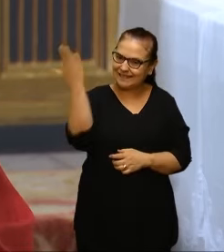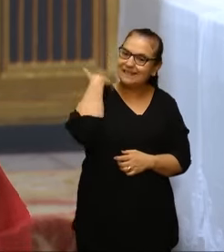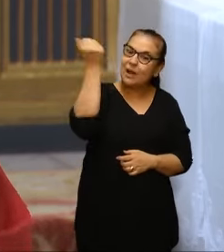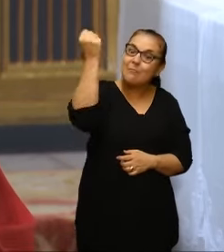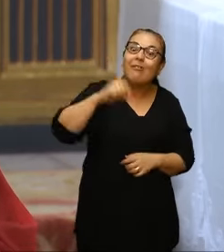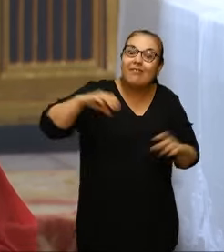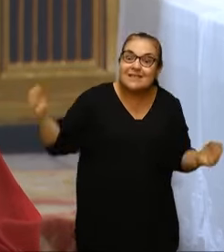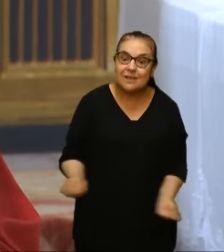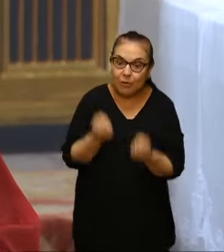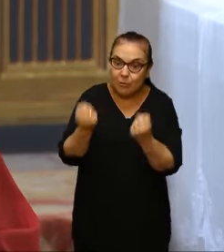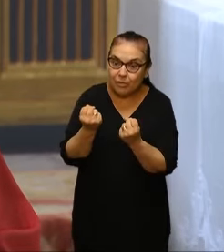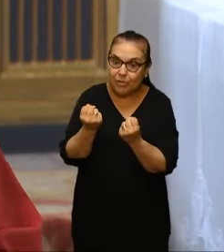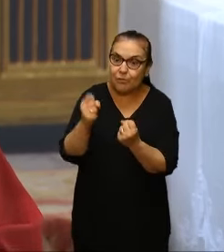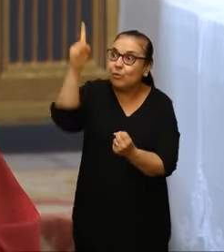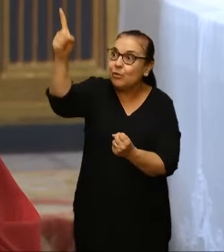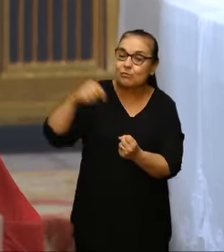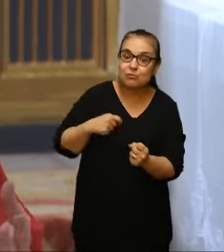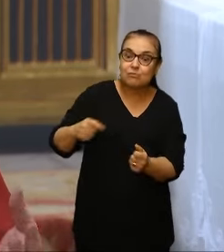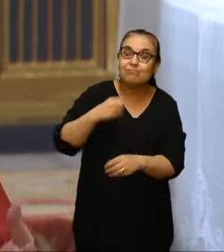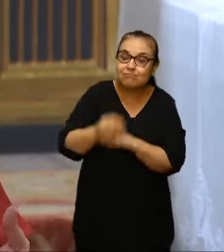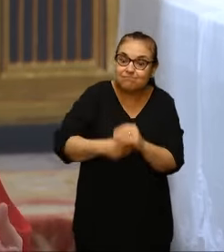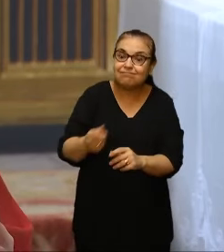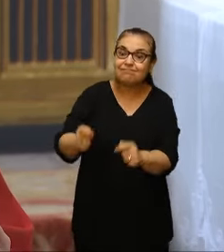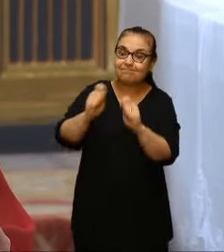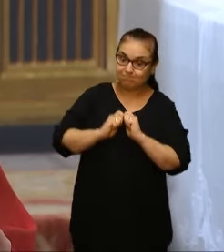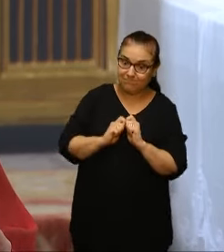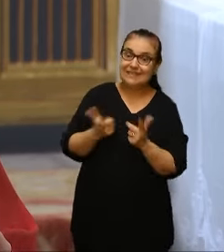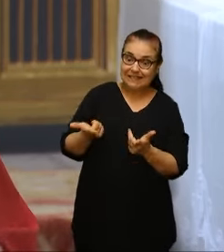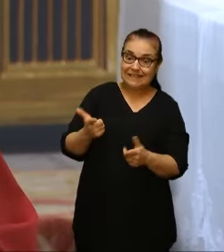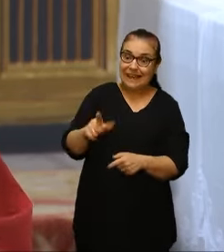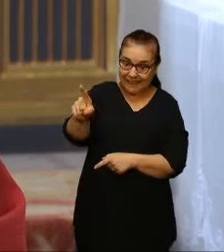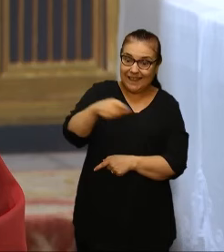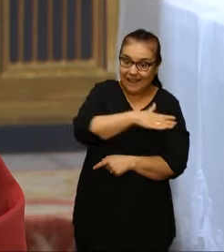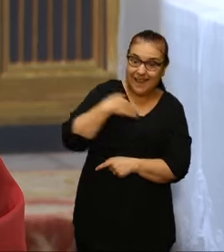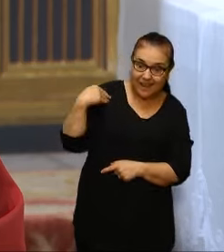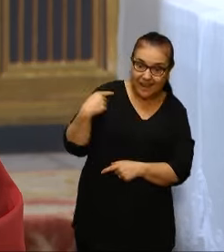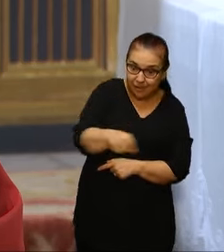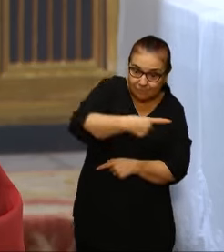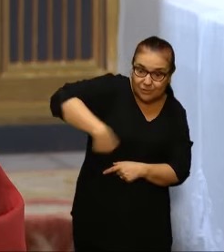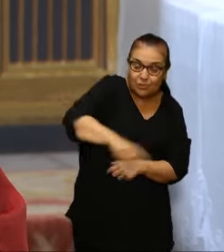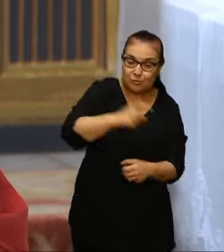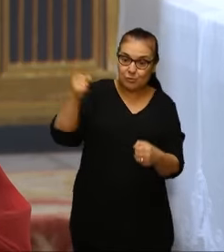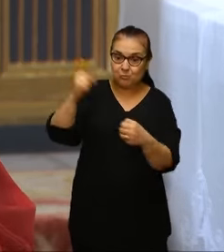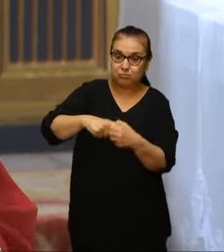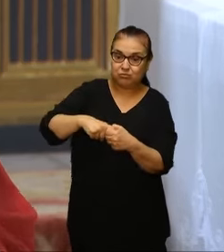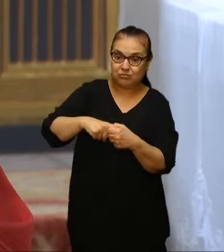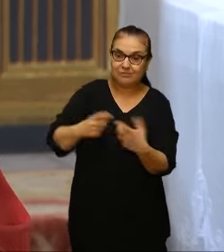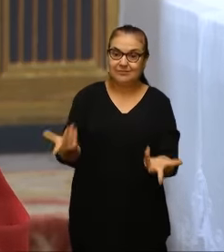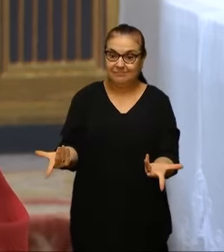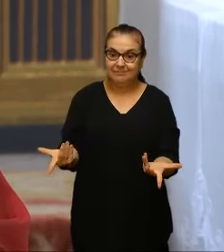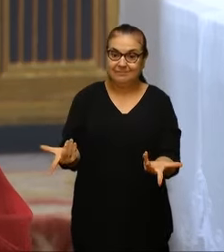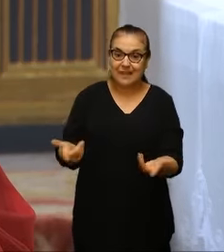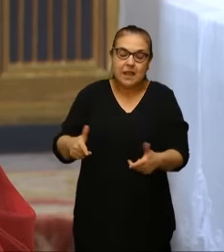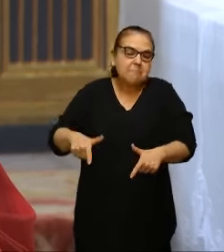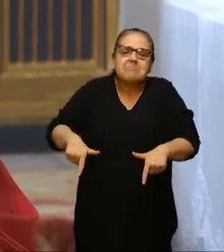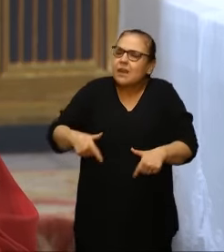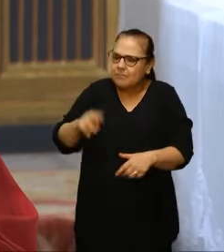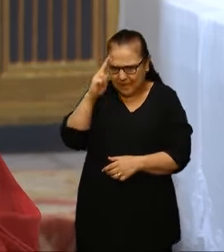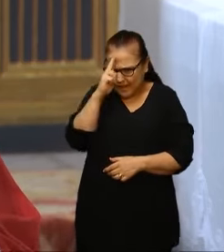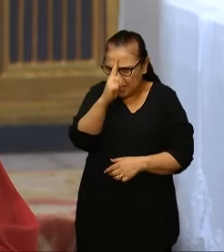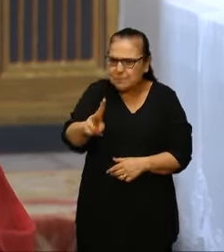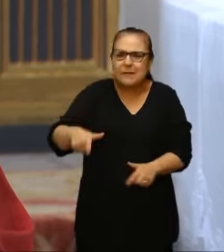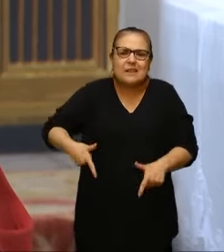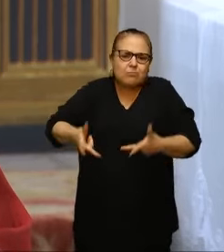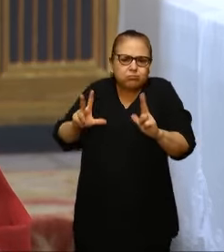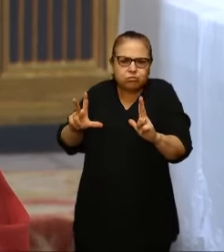cual Dios nos hace y quiere que participemos, respetando nuestra libertad, pero pidiéndonos también